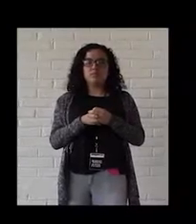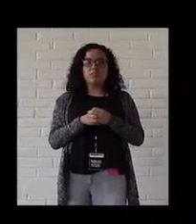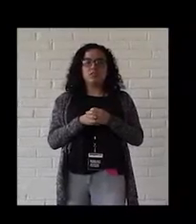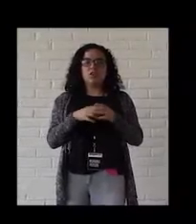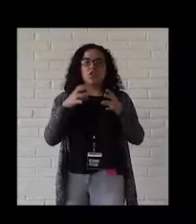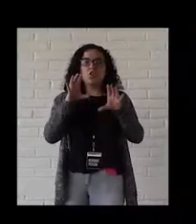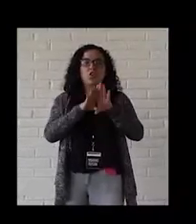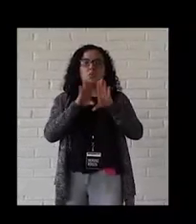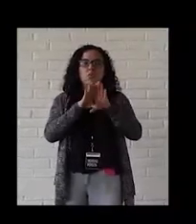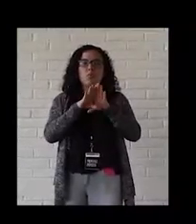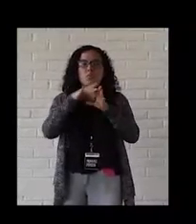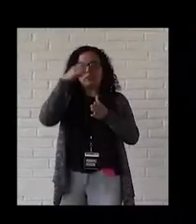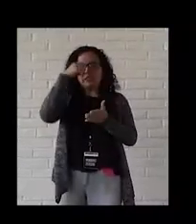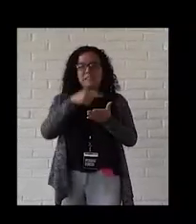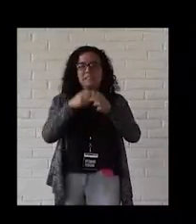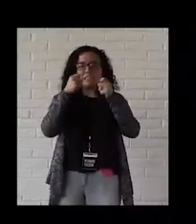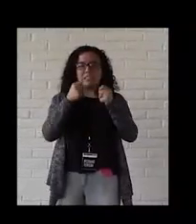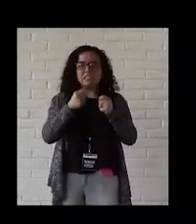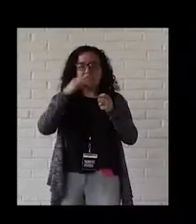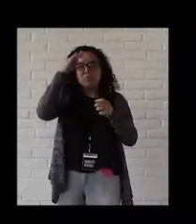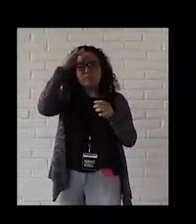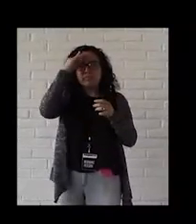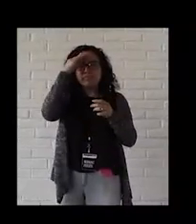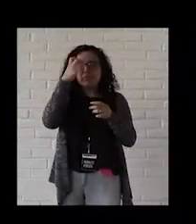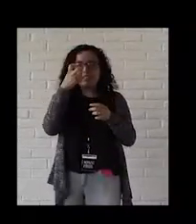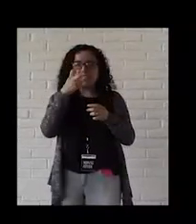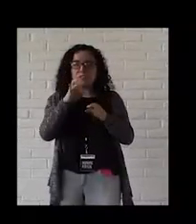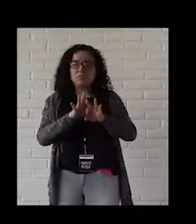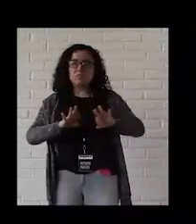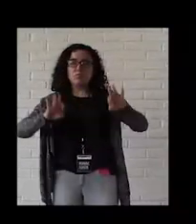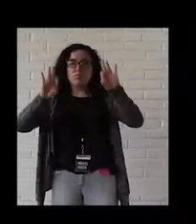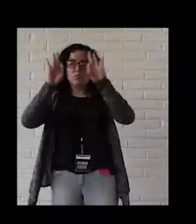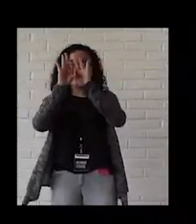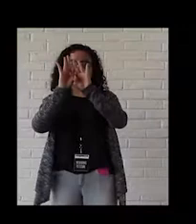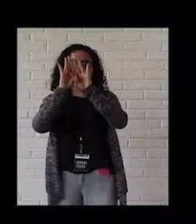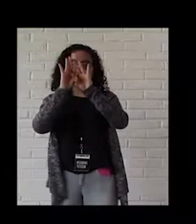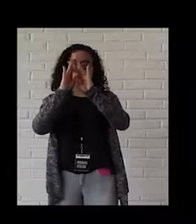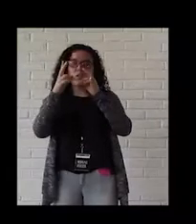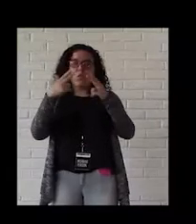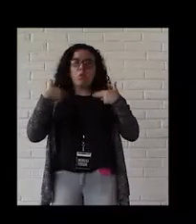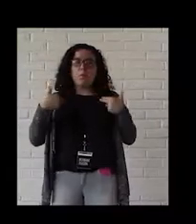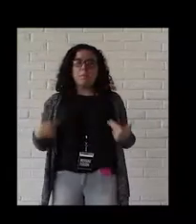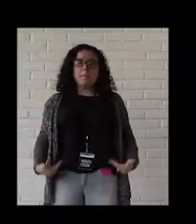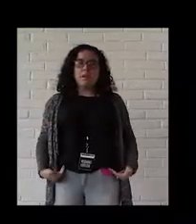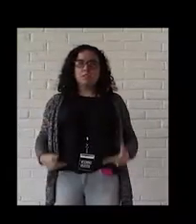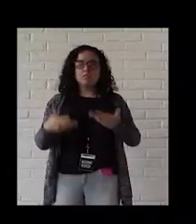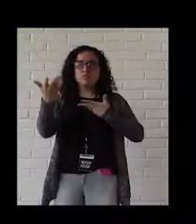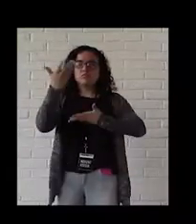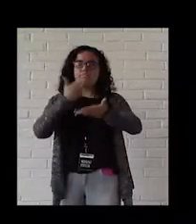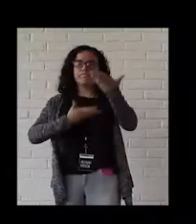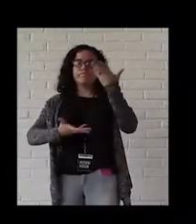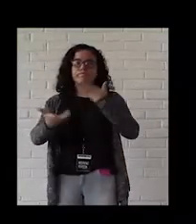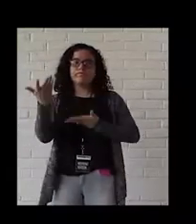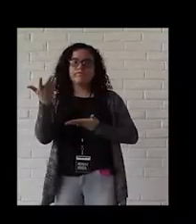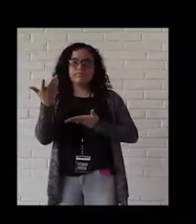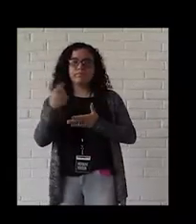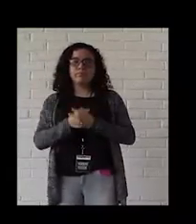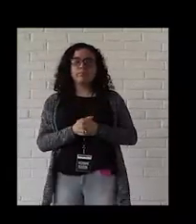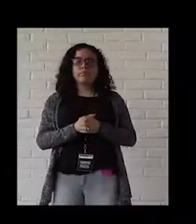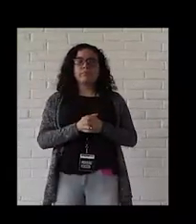conexión invisible o este poder del pensamiento y la intención entre los seres humanos. El experimento se los voy a